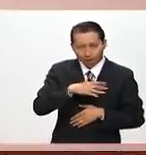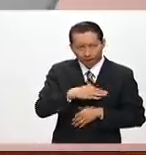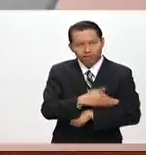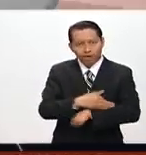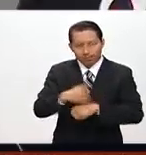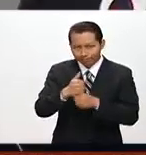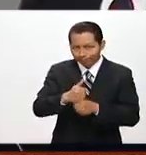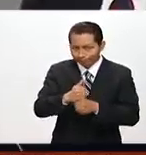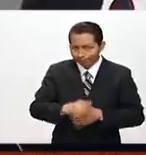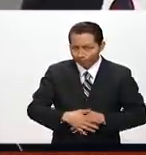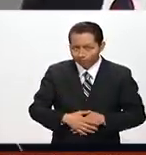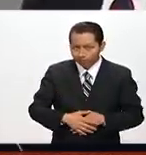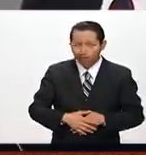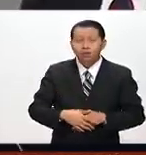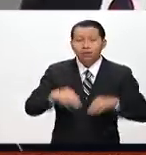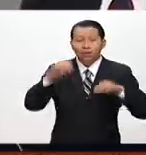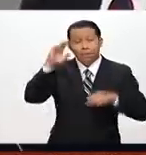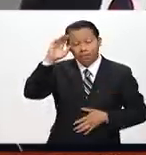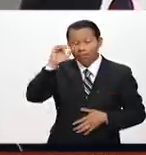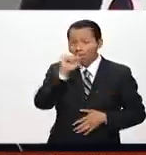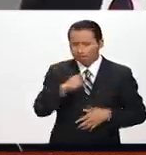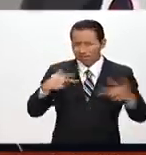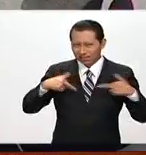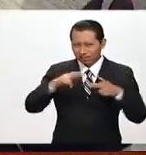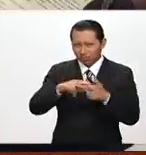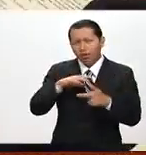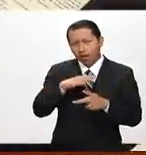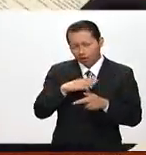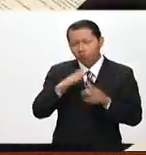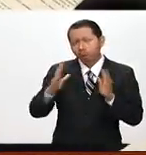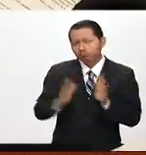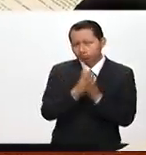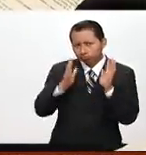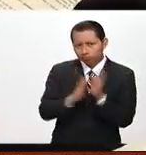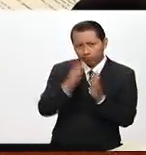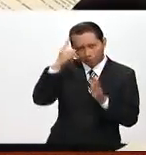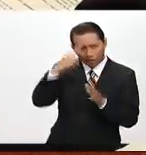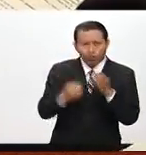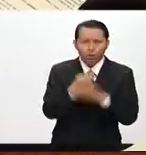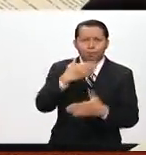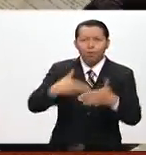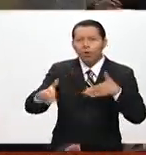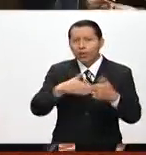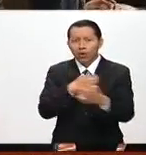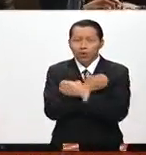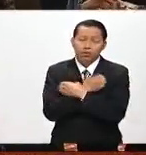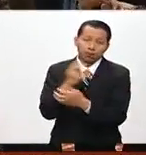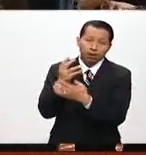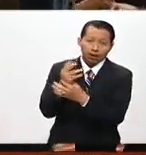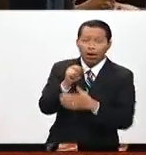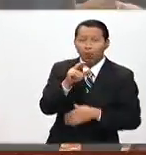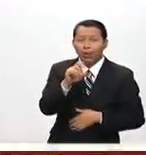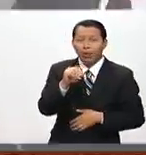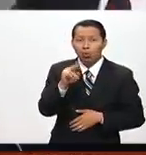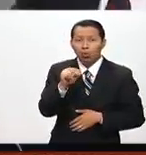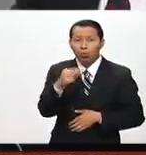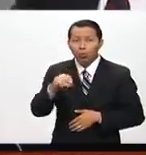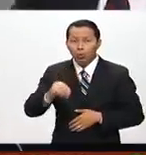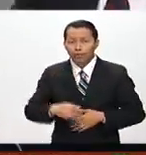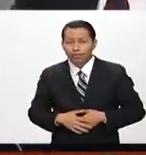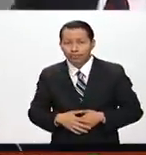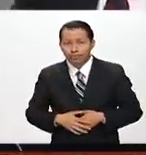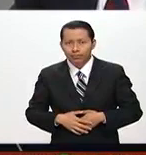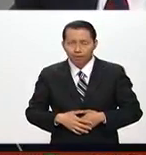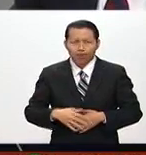víctimas. Los maestros serán tomados en cuenta en la formación del nuevo modelo educativo, asegura Aurelio Nuño. Por